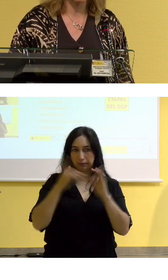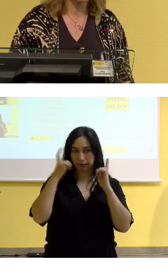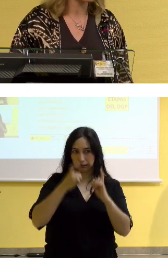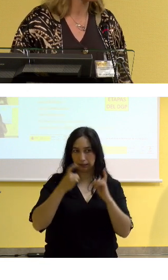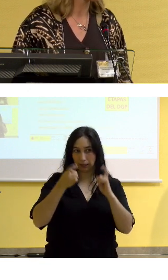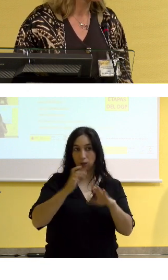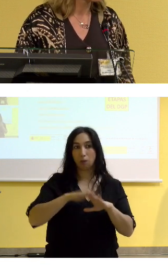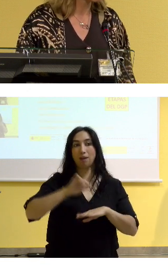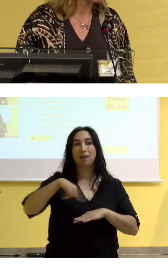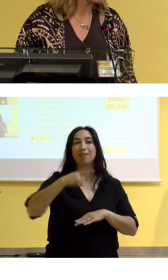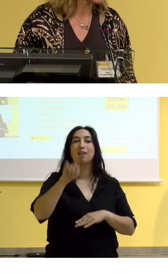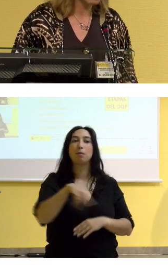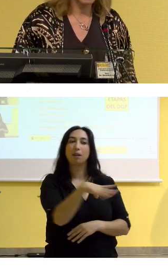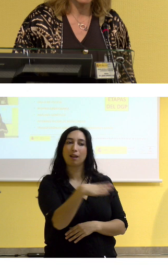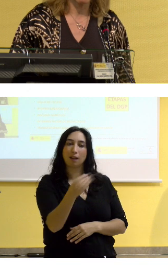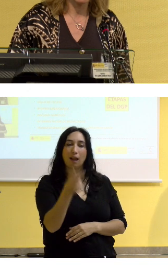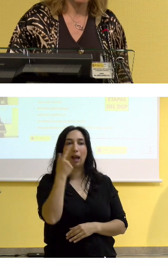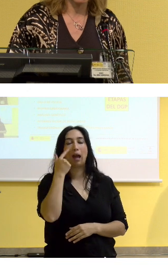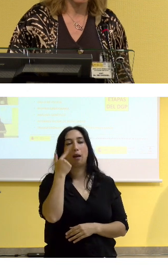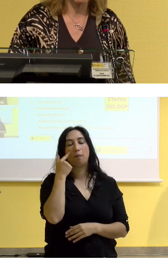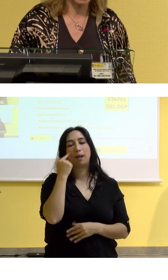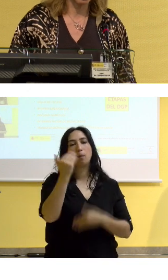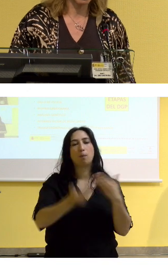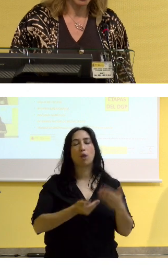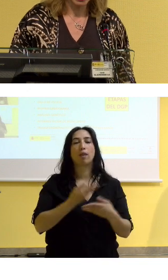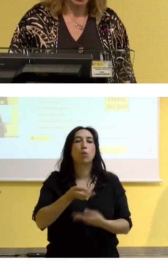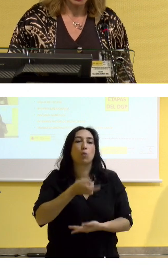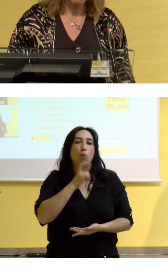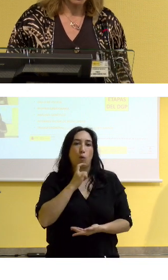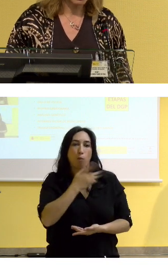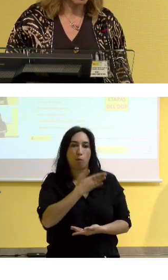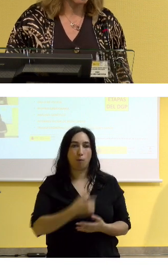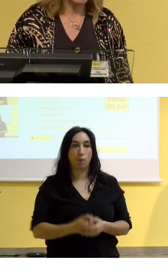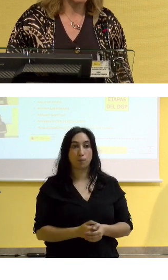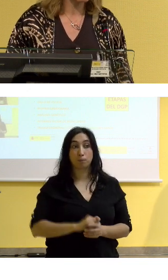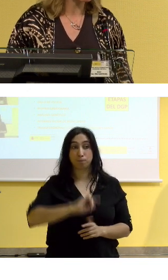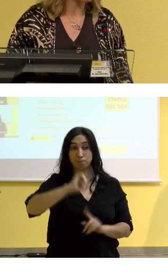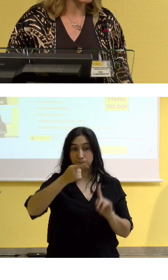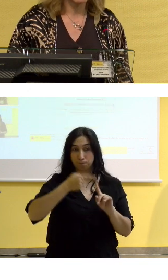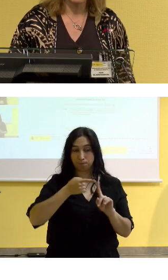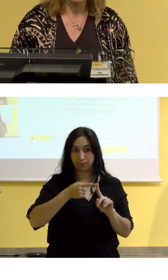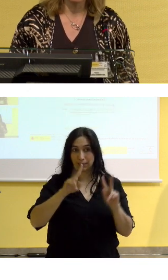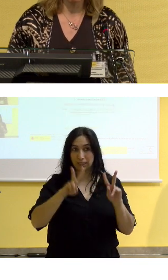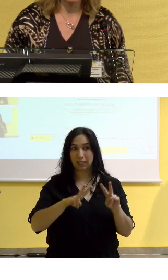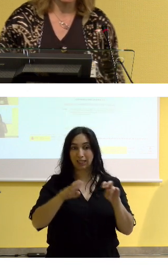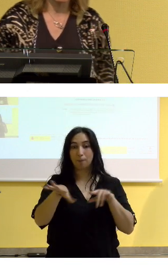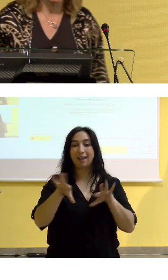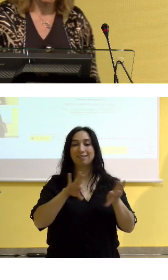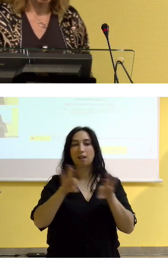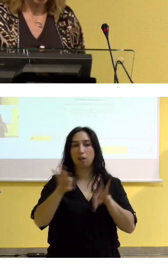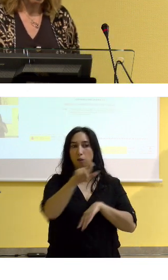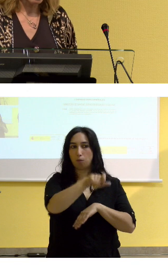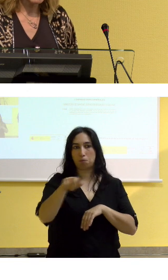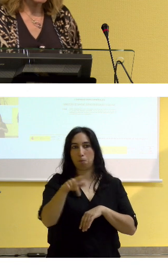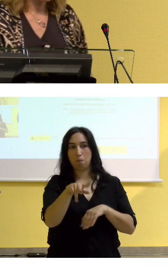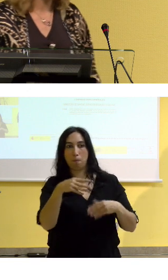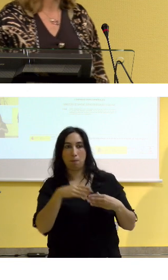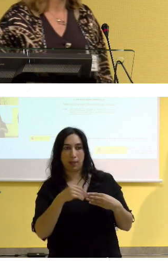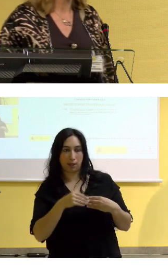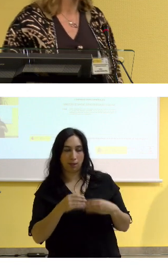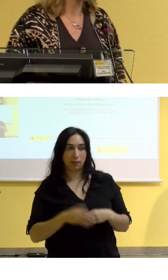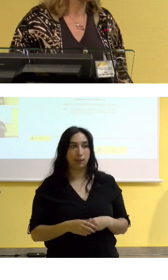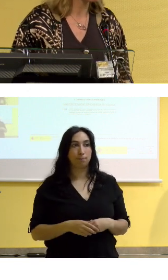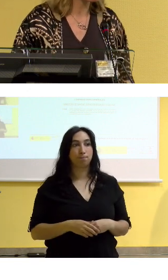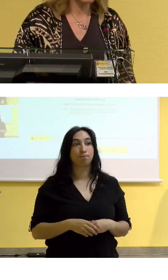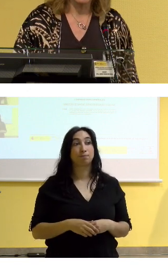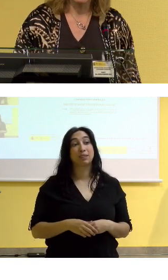que luego entendáis cómo vamos a llevar a cabo este procedimiento. En primer lugar, en cuanto a la selección de pacientes, pues dentro de la